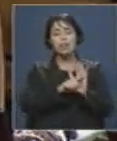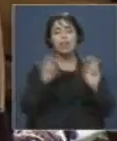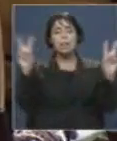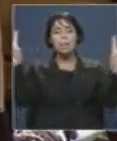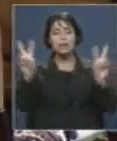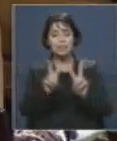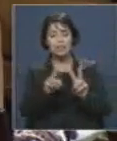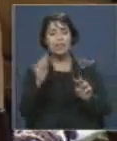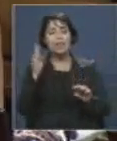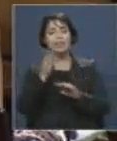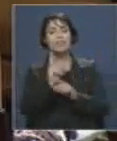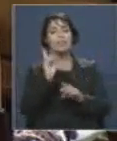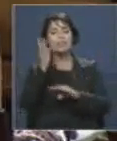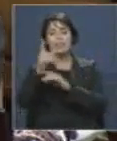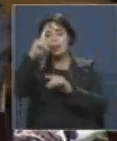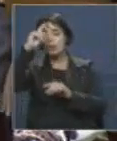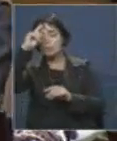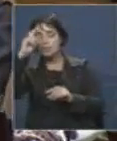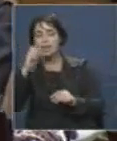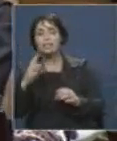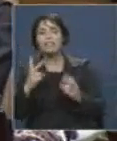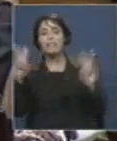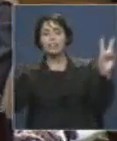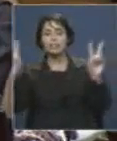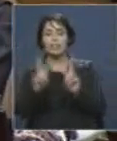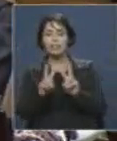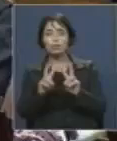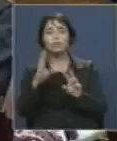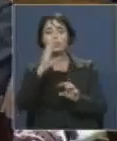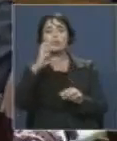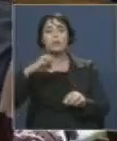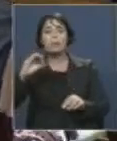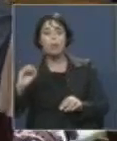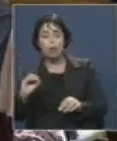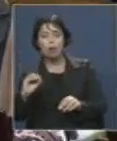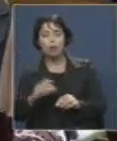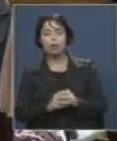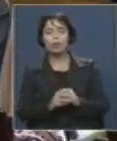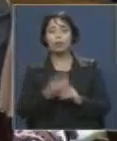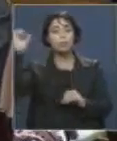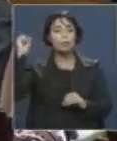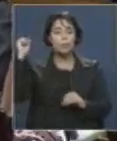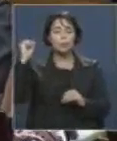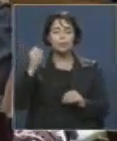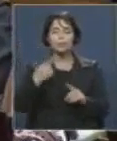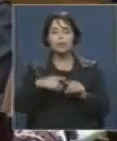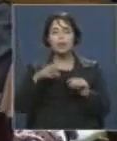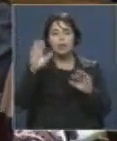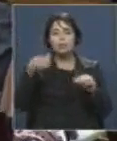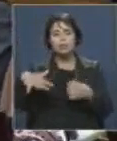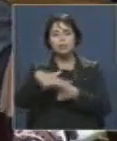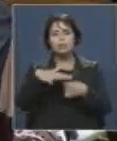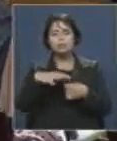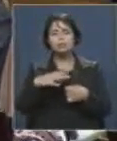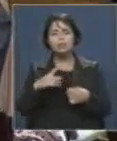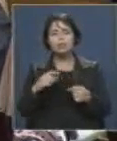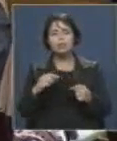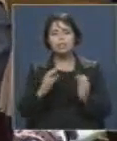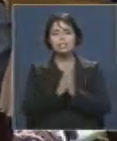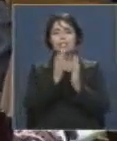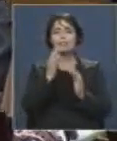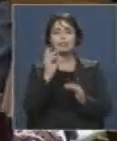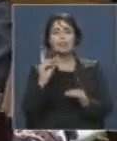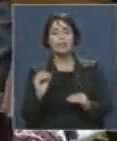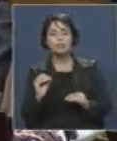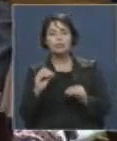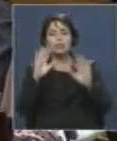Regional de Copiapó a 147 kilómetros de distancia. Otros 2 casos son los hospitales de Puerto Natales y San Fernando con las mismas